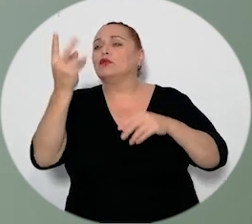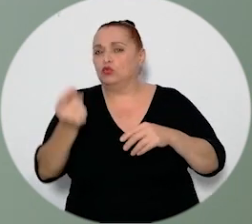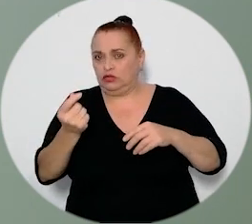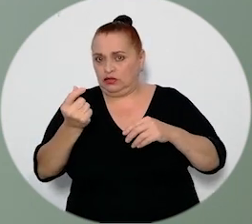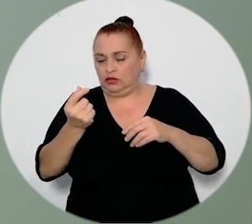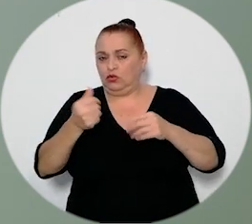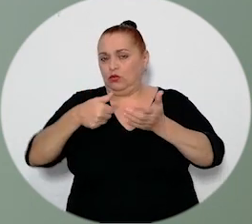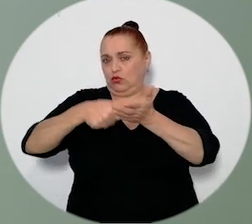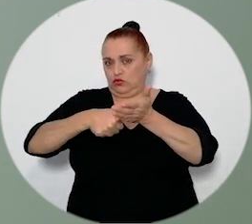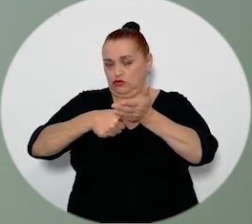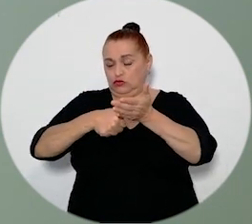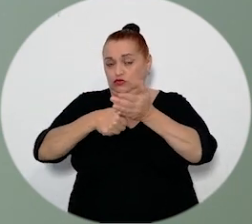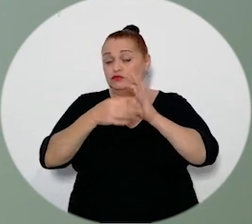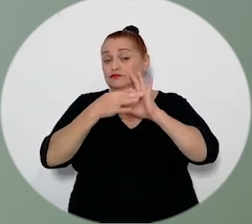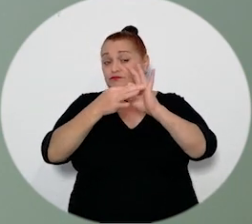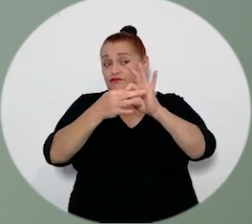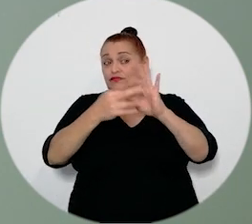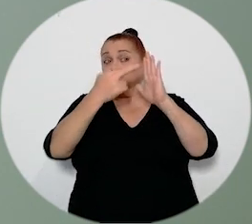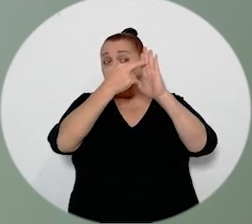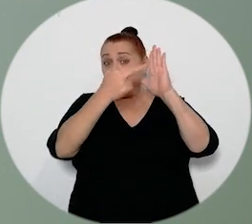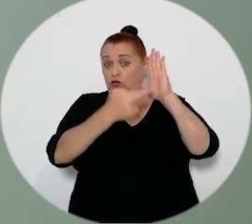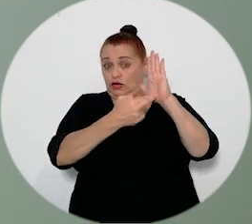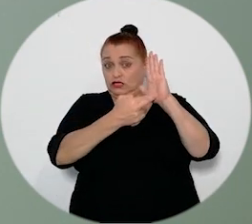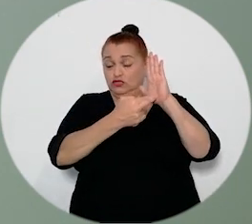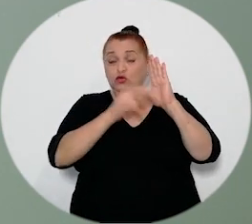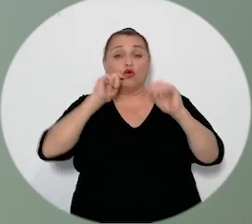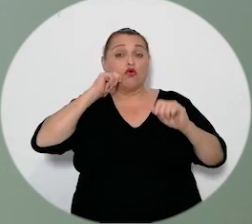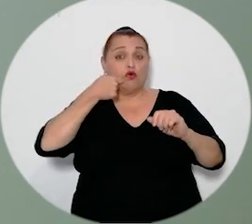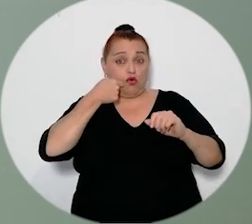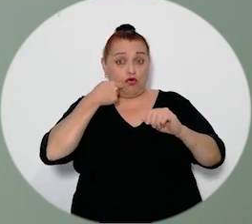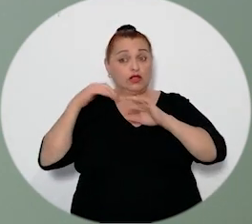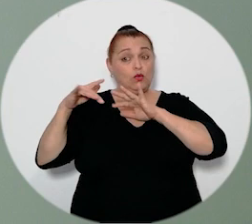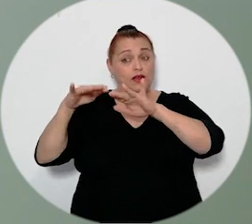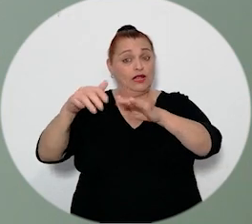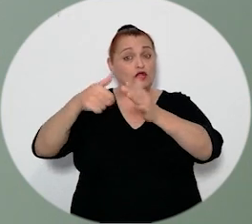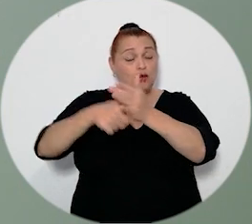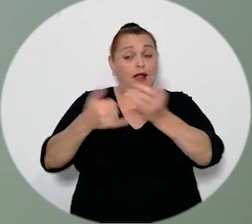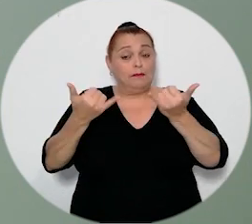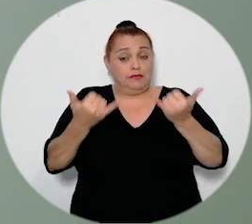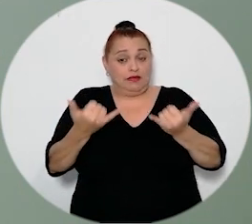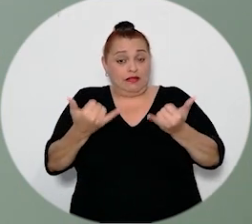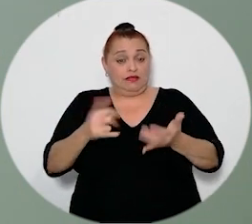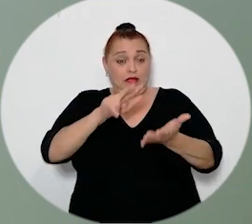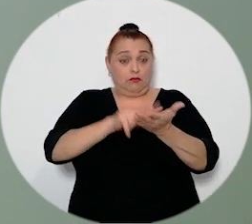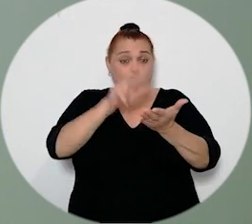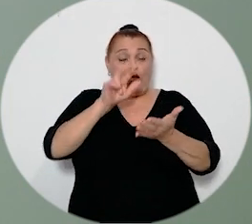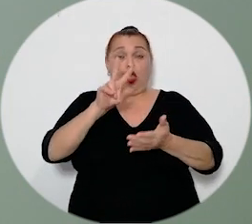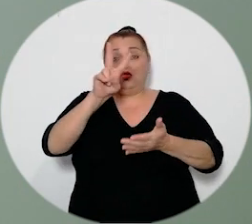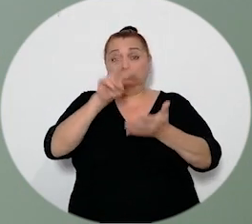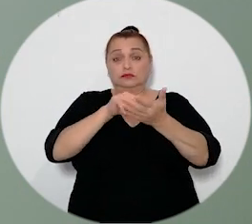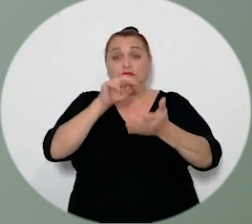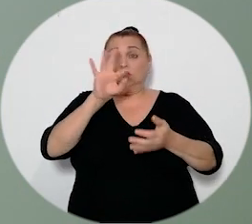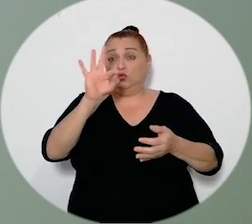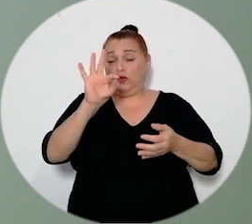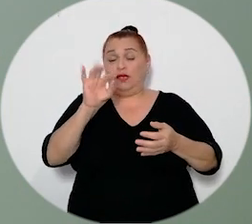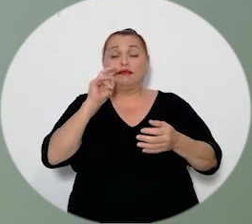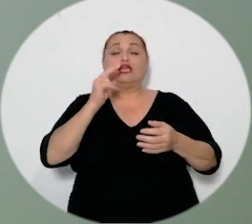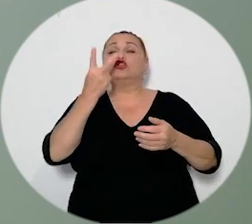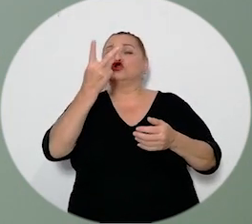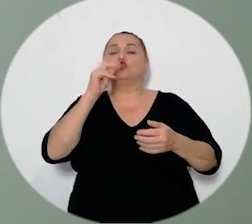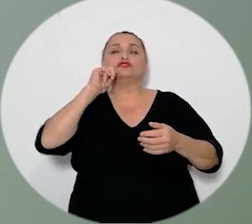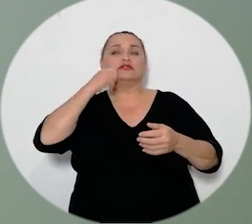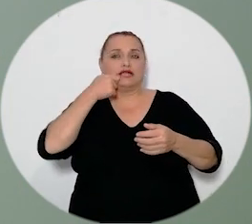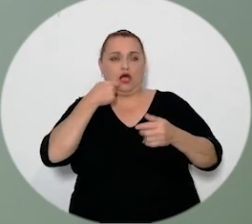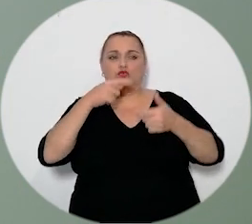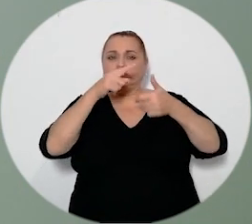escrutadora. Acerca de la regulación del escrutinio, el Código Electoral vigente, aprobado en el año 2009, únicamente contempla